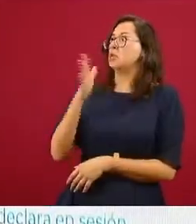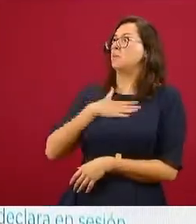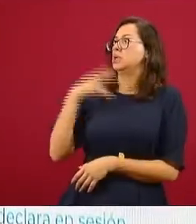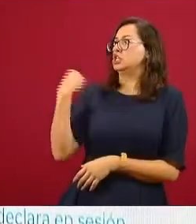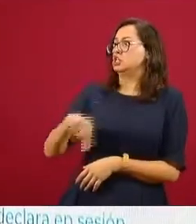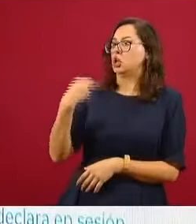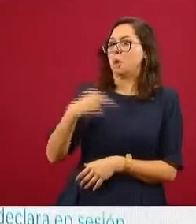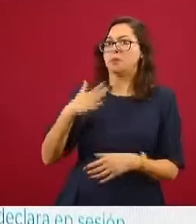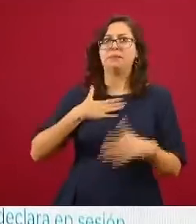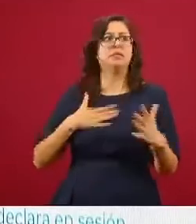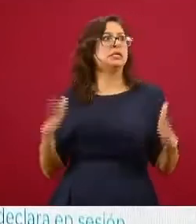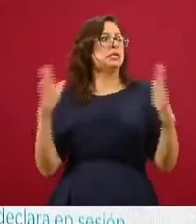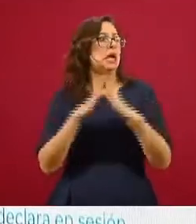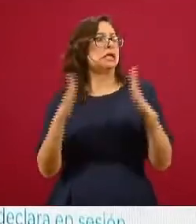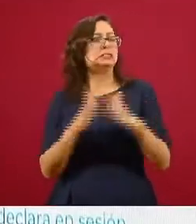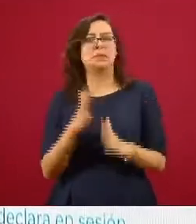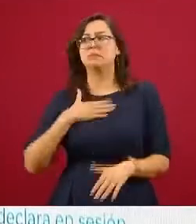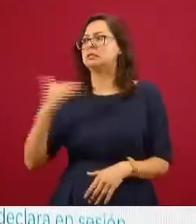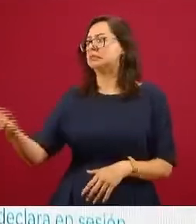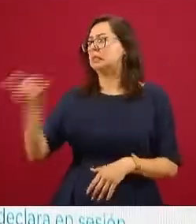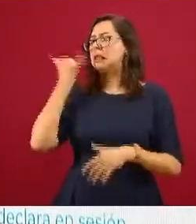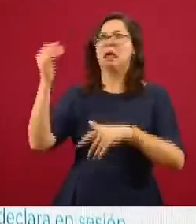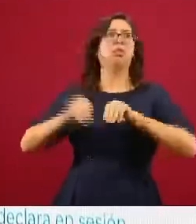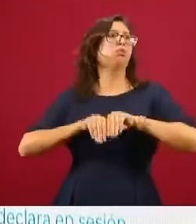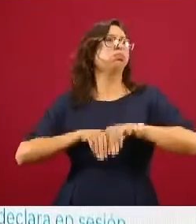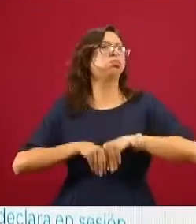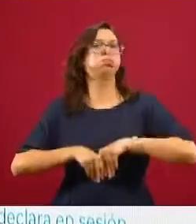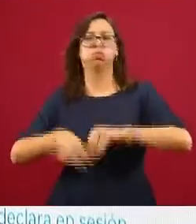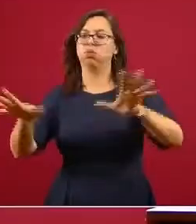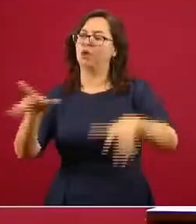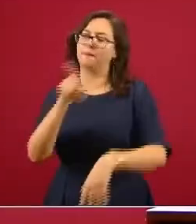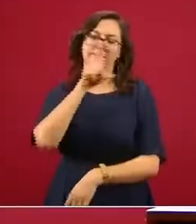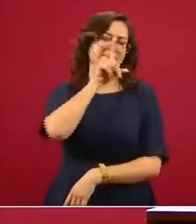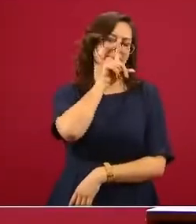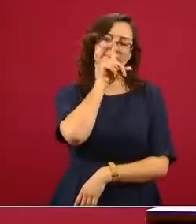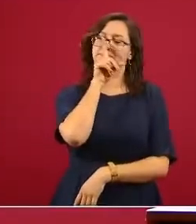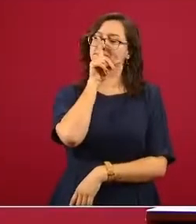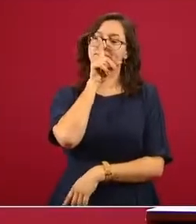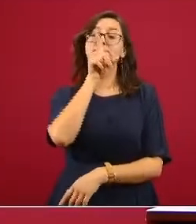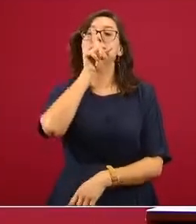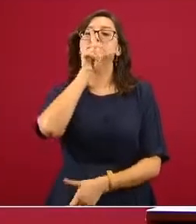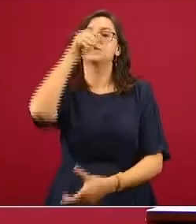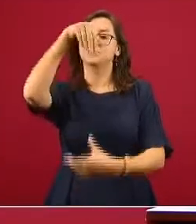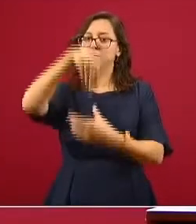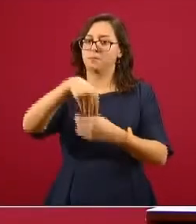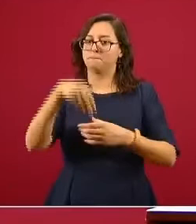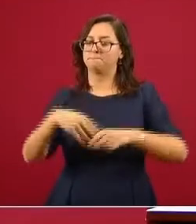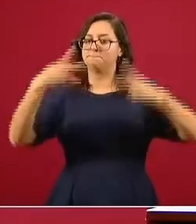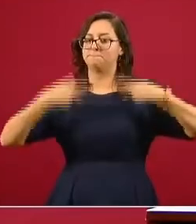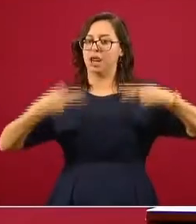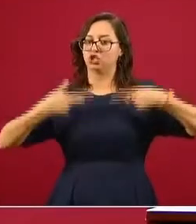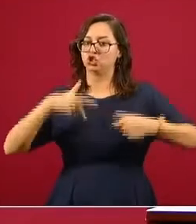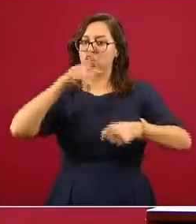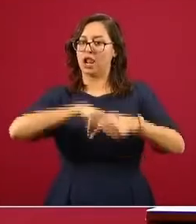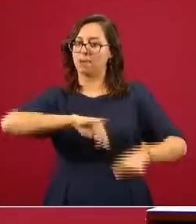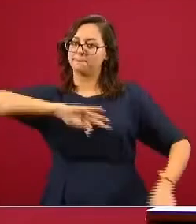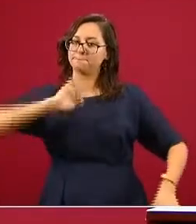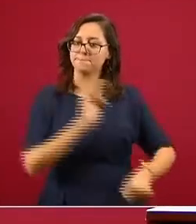nombre, su dirección, su teléfono, todos los datos que son privados no están en acceso público, por